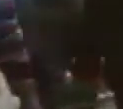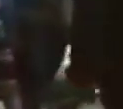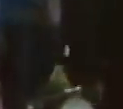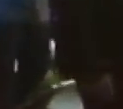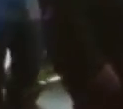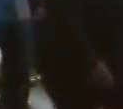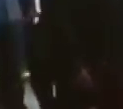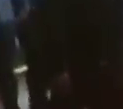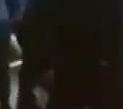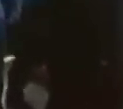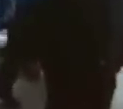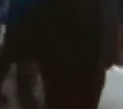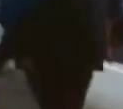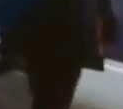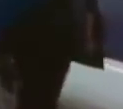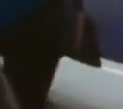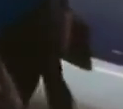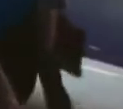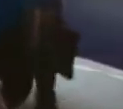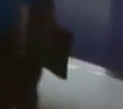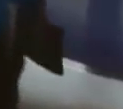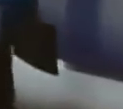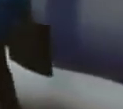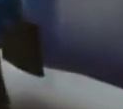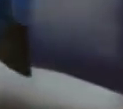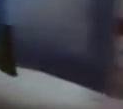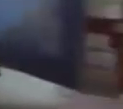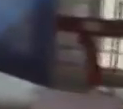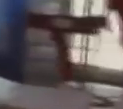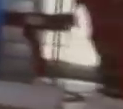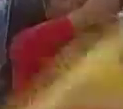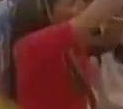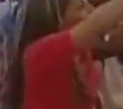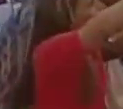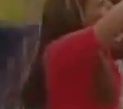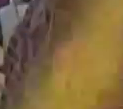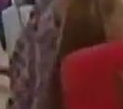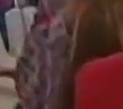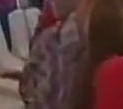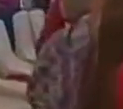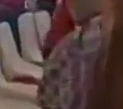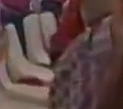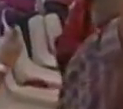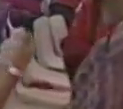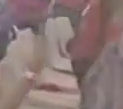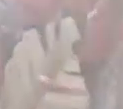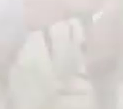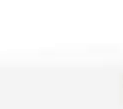Al pueblo venezolano, juro Bolívar un día.